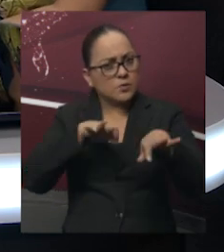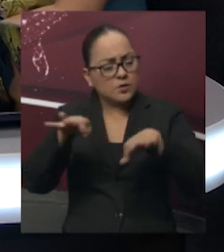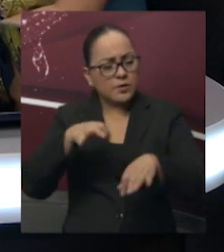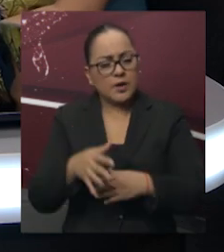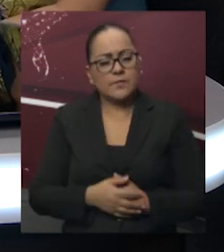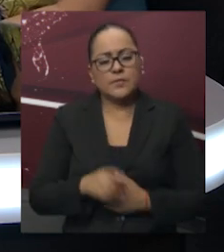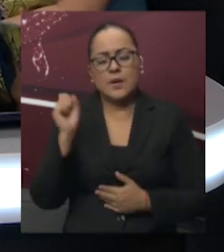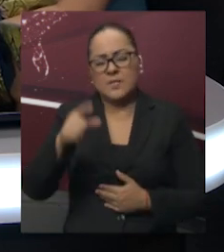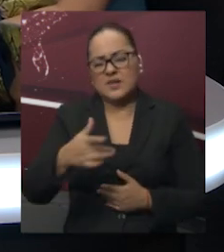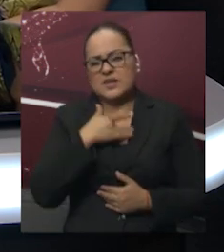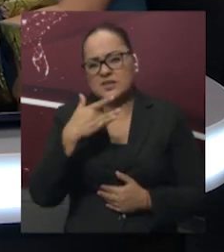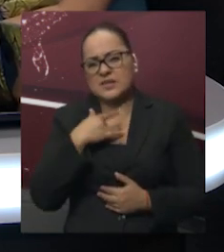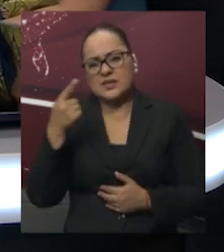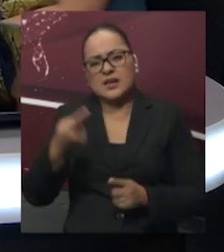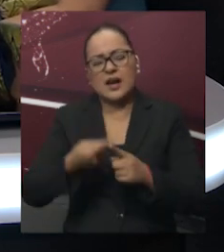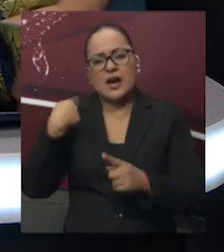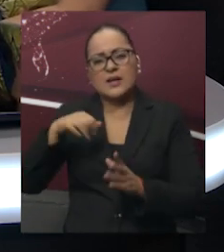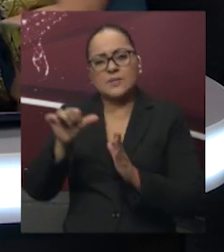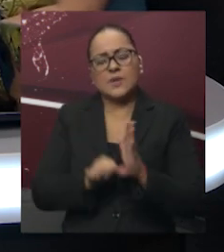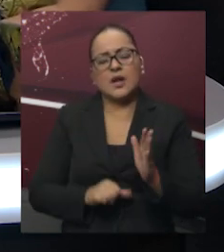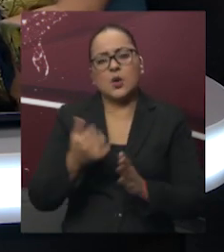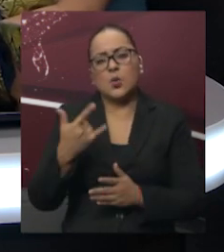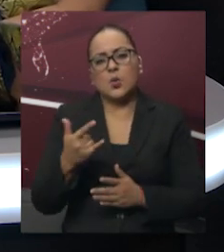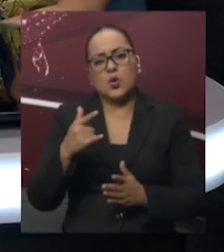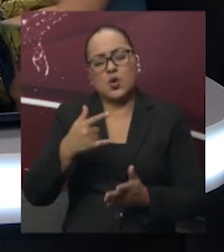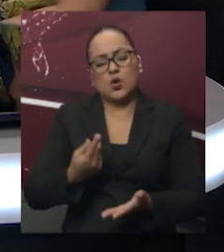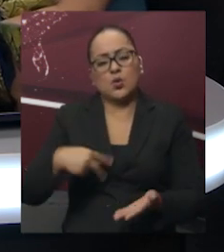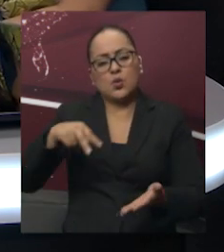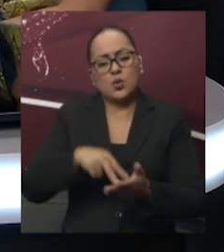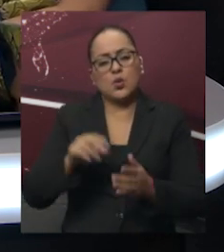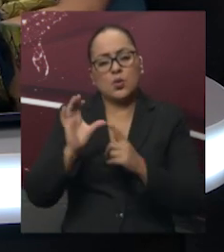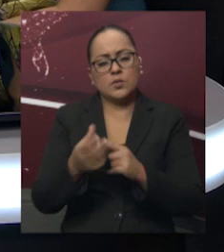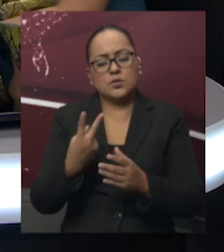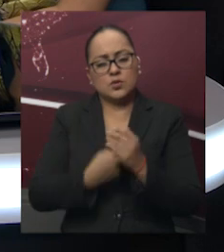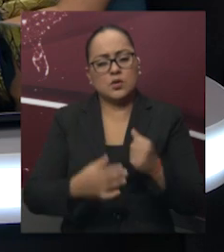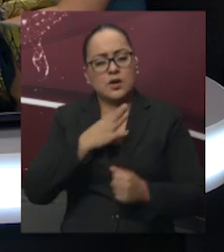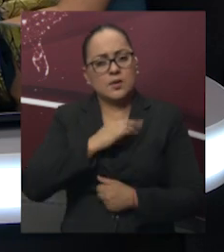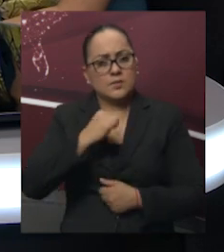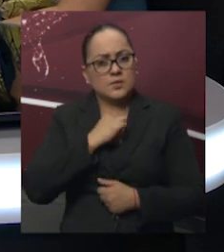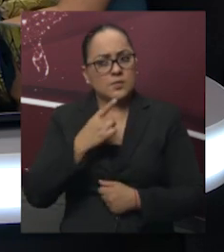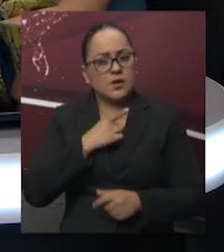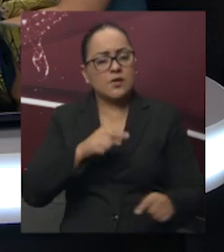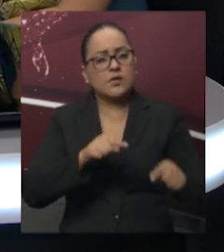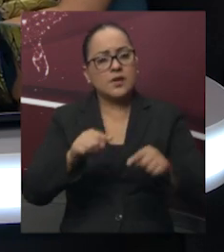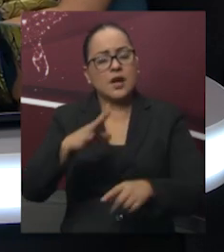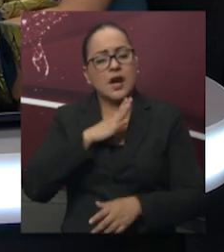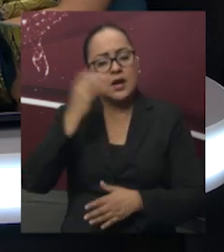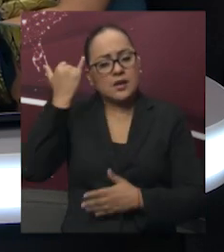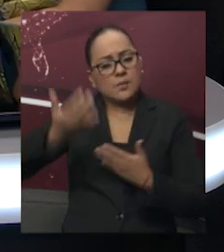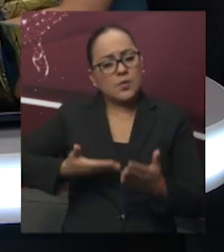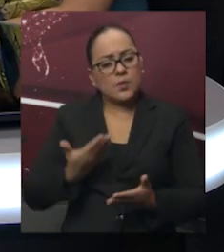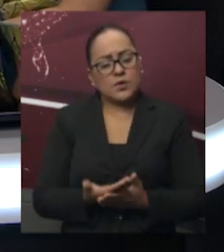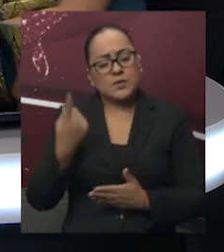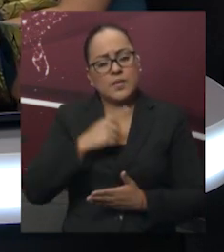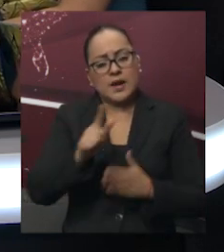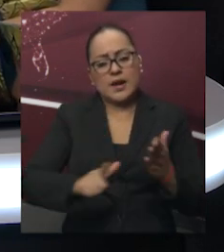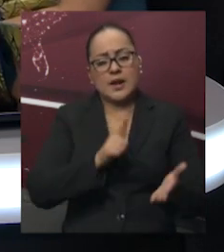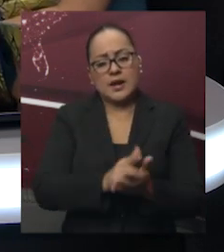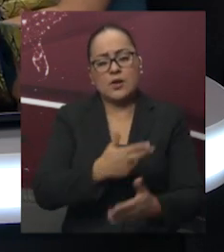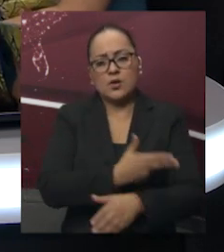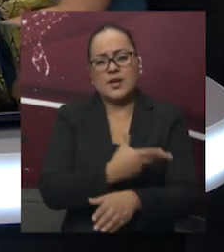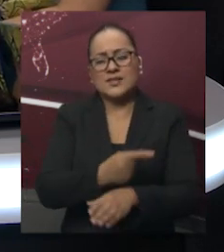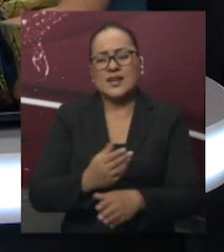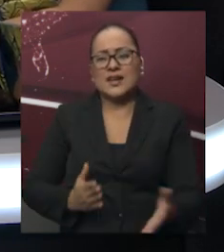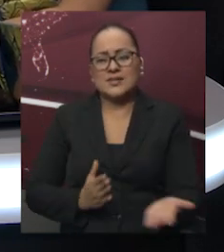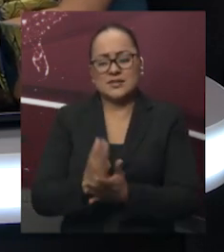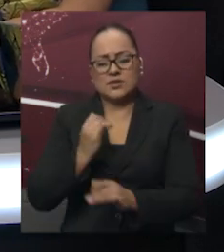en el mes de julio, en la tribuna de la Permanente, presentó una iniciativa para reformar la Ley de Transparencia. Y